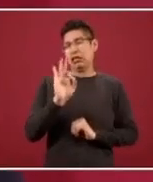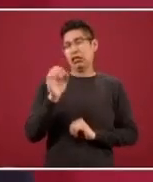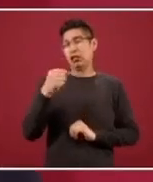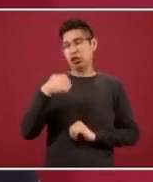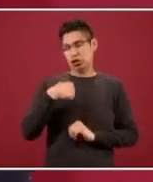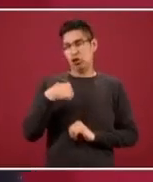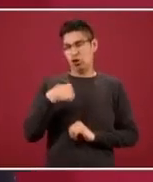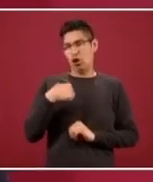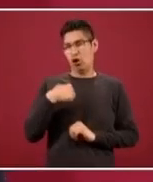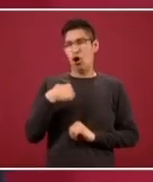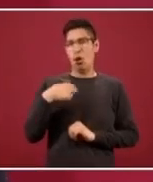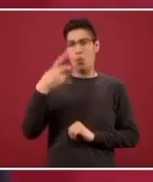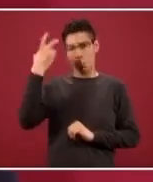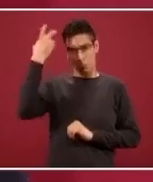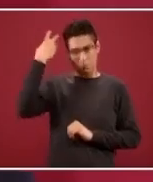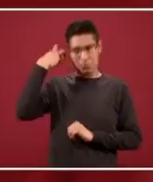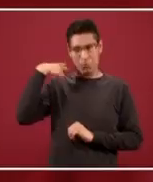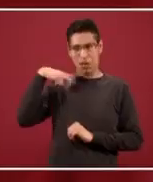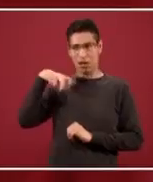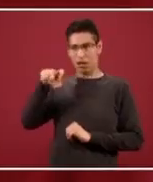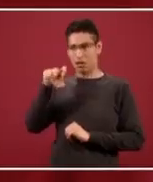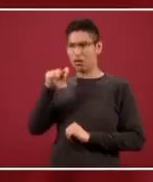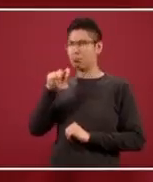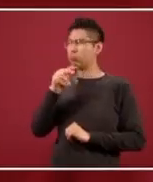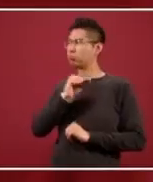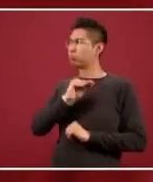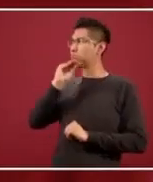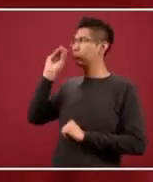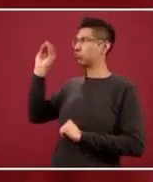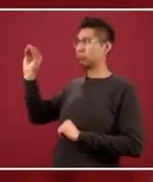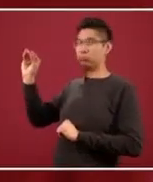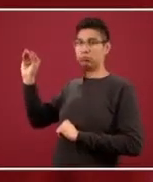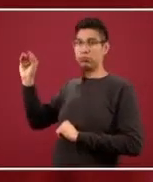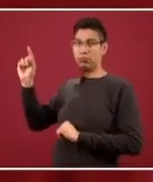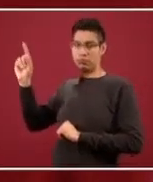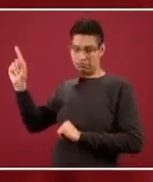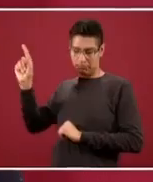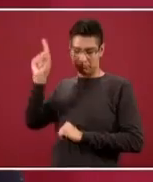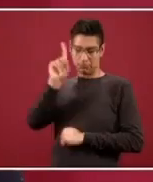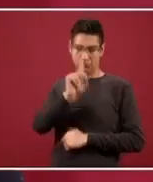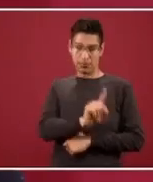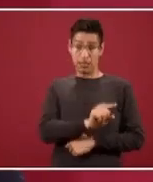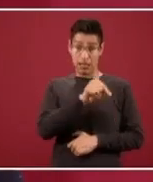y voy a un concierto, todas las personas que hayan estado a mi alrededor